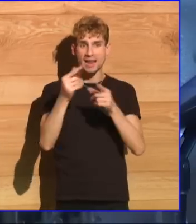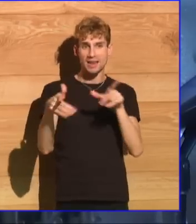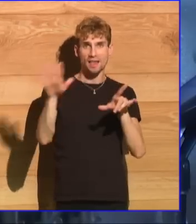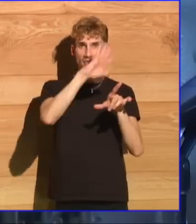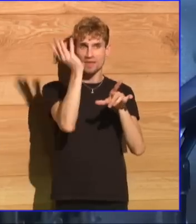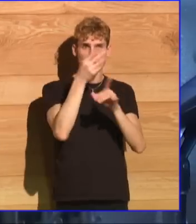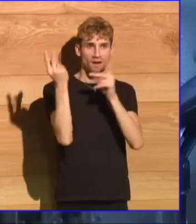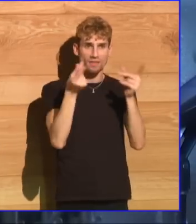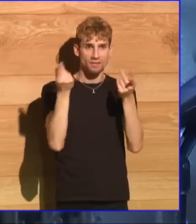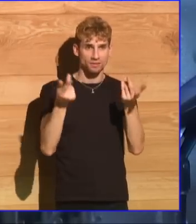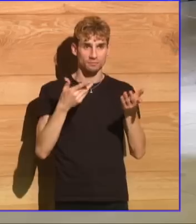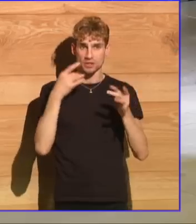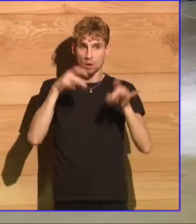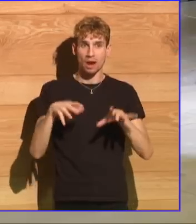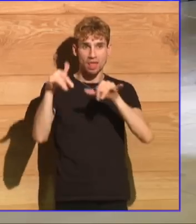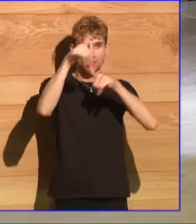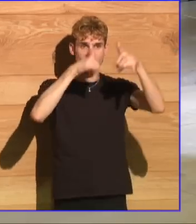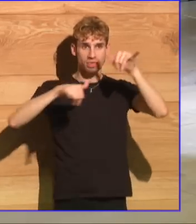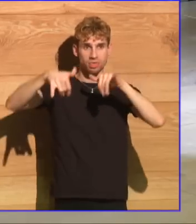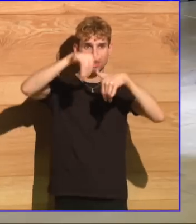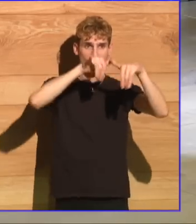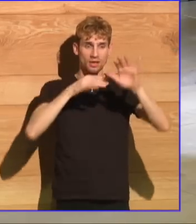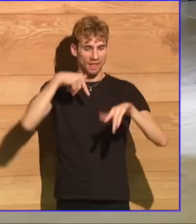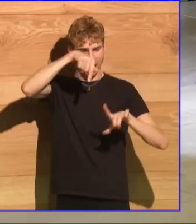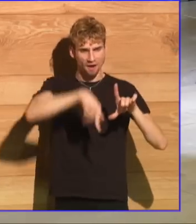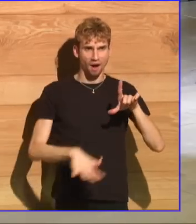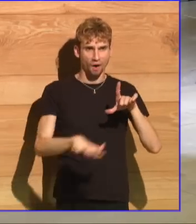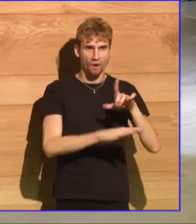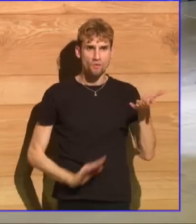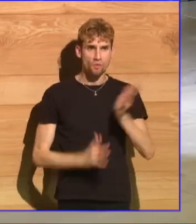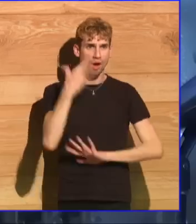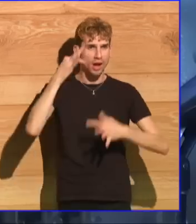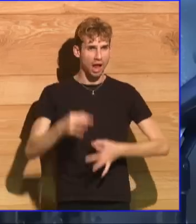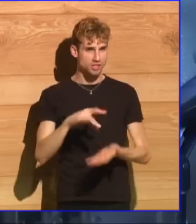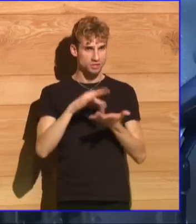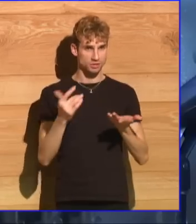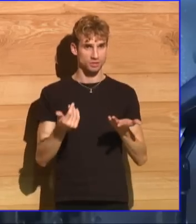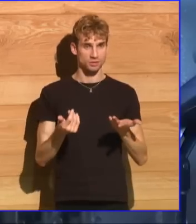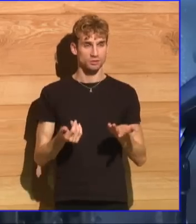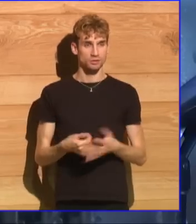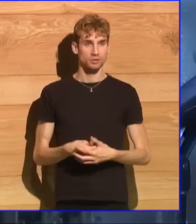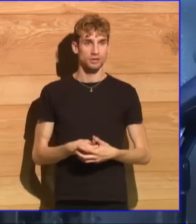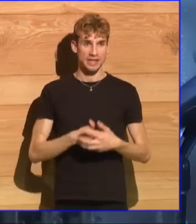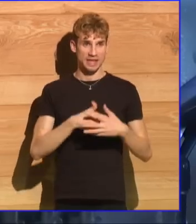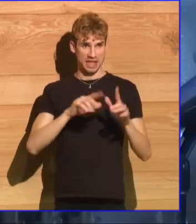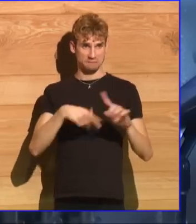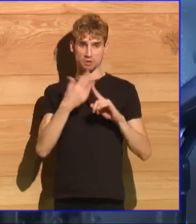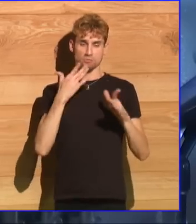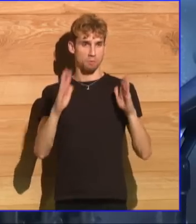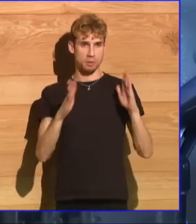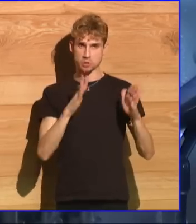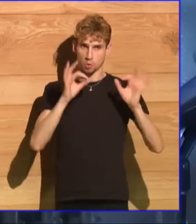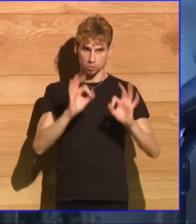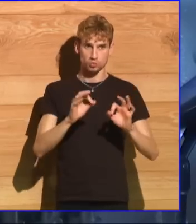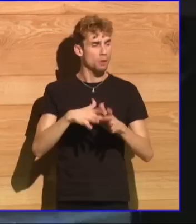mientras debajo arden fuegos de verdad. Eso no es CGI. Eso está pasando. Y está pasando y pasaba en un momento muy concreto. Y